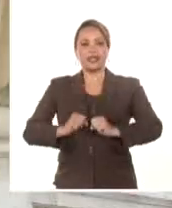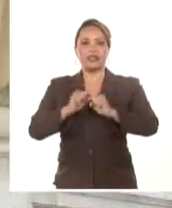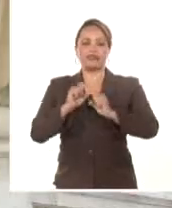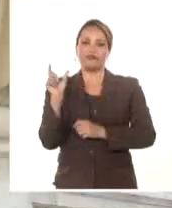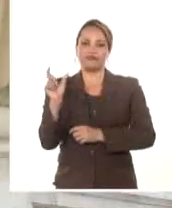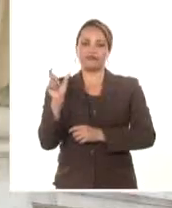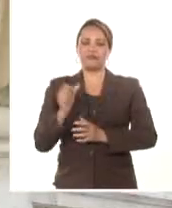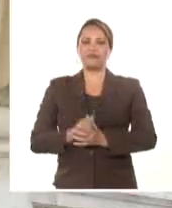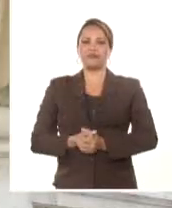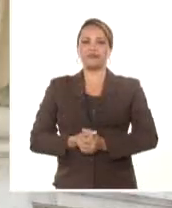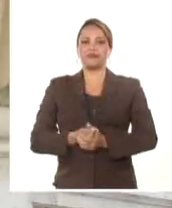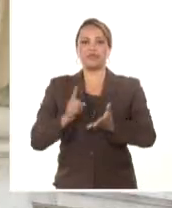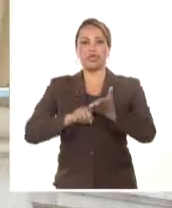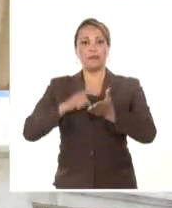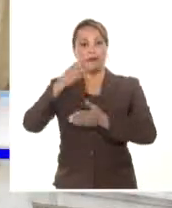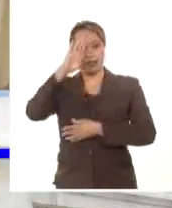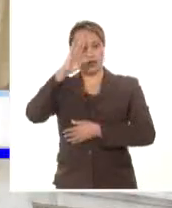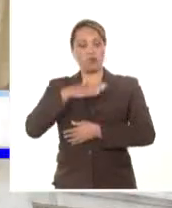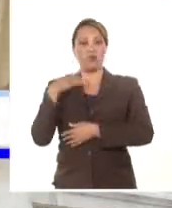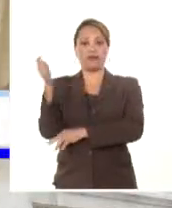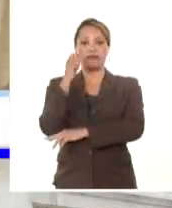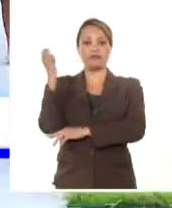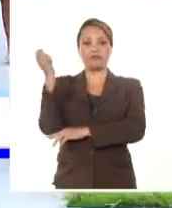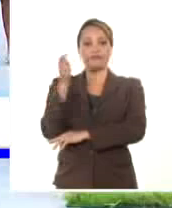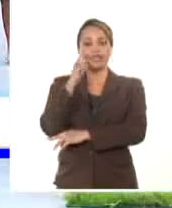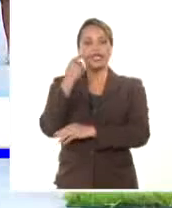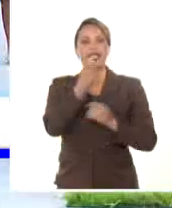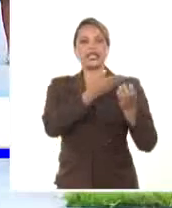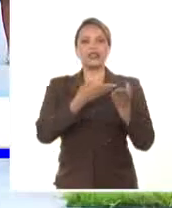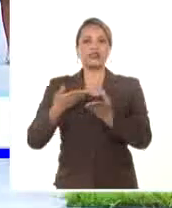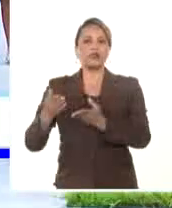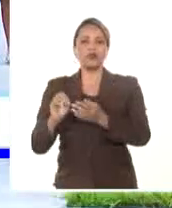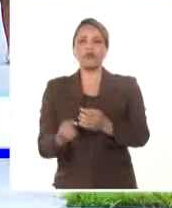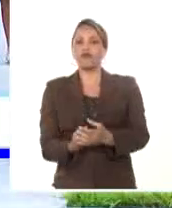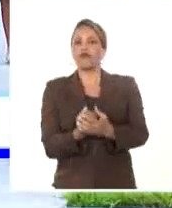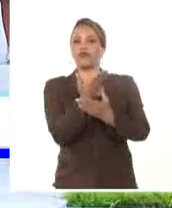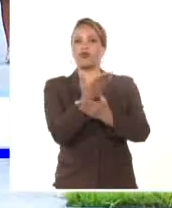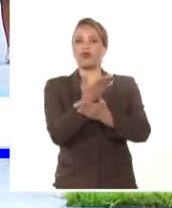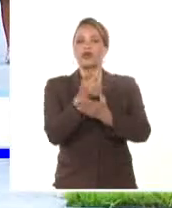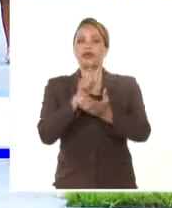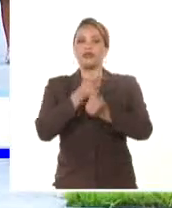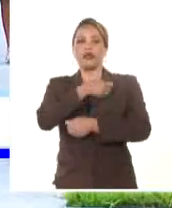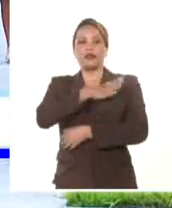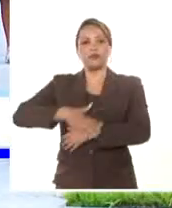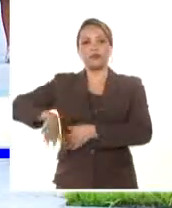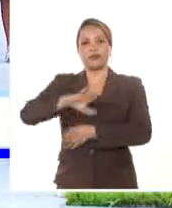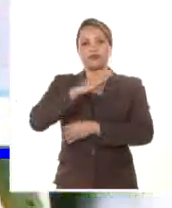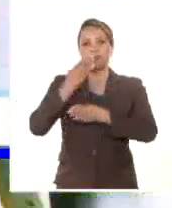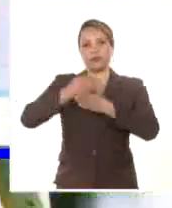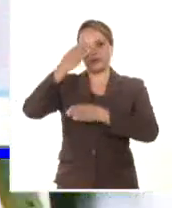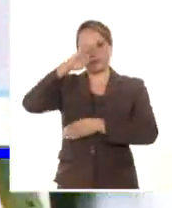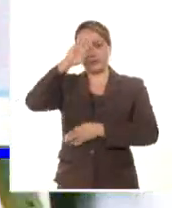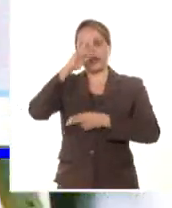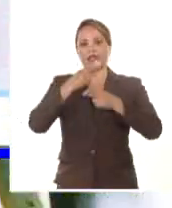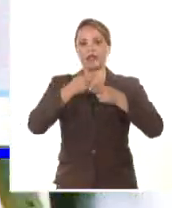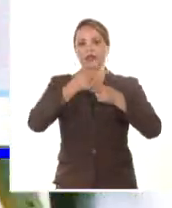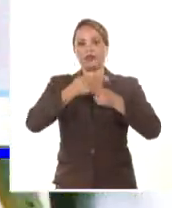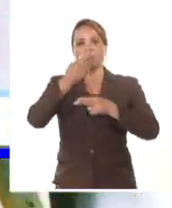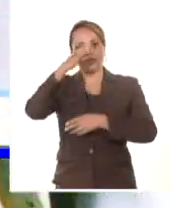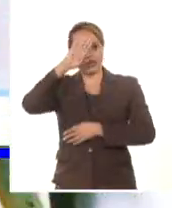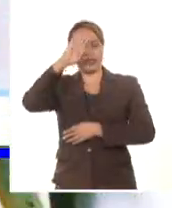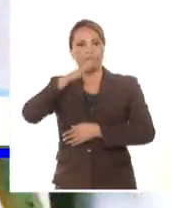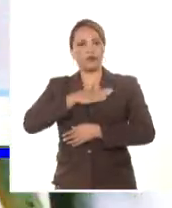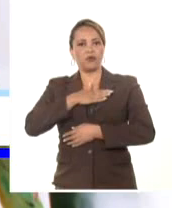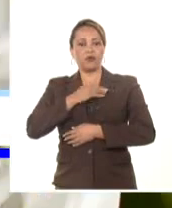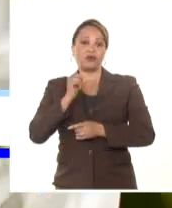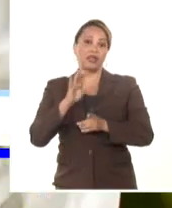El padre de la patria, Carlos Manuel de Céspedes, recibió el tributo de los santiagueros en nombre del pueblo de Cuba para el iniciador de nuestras